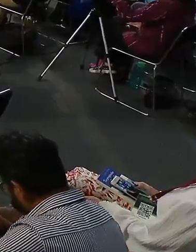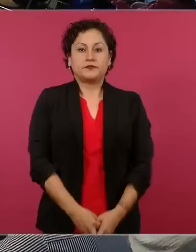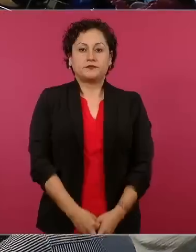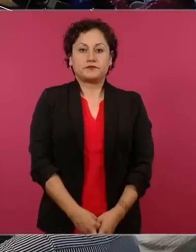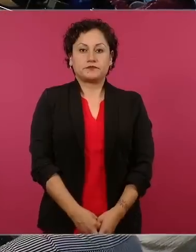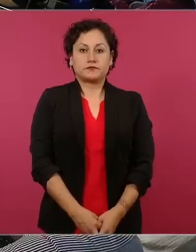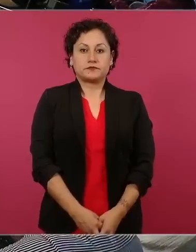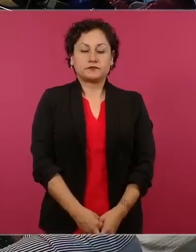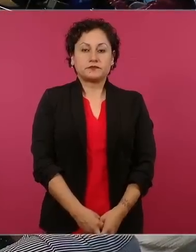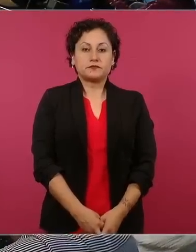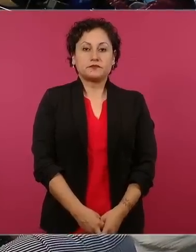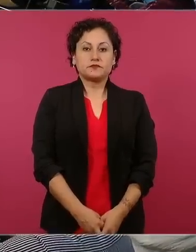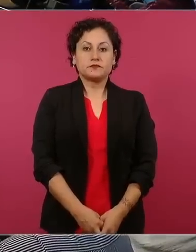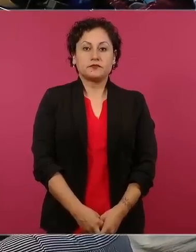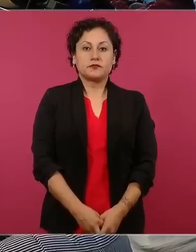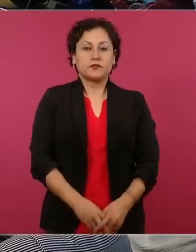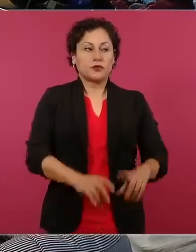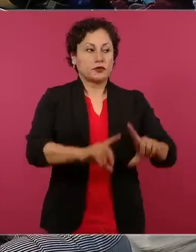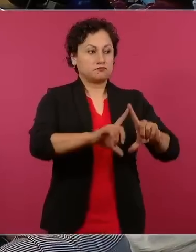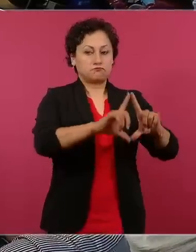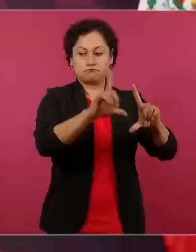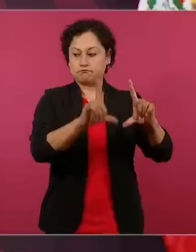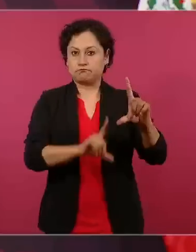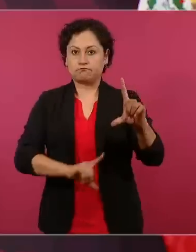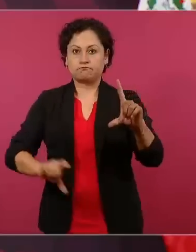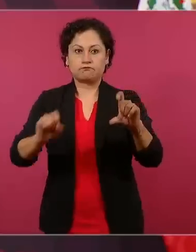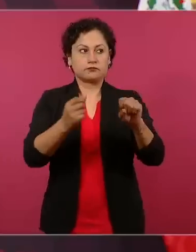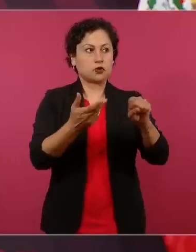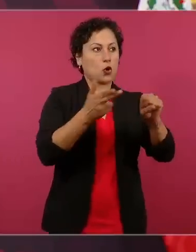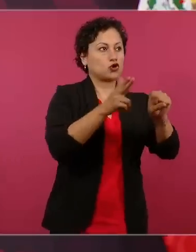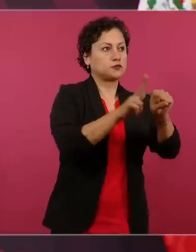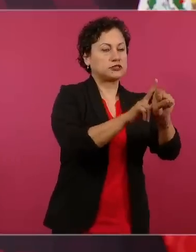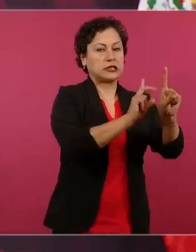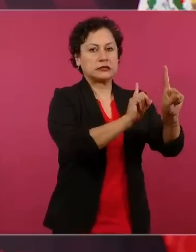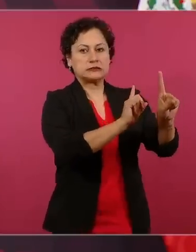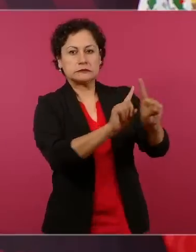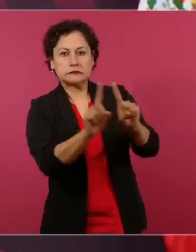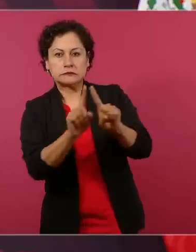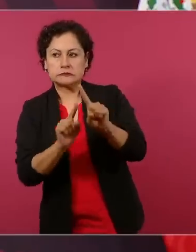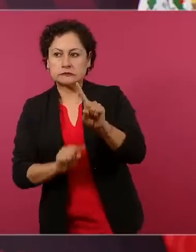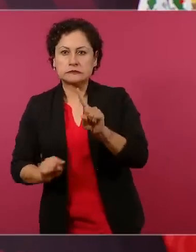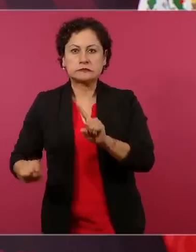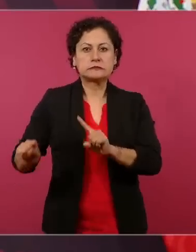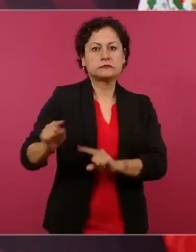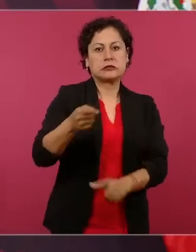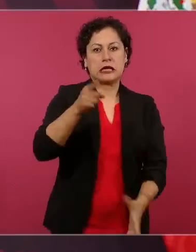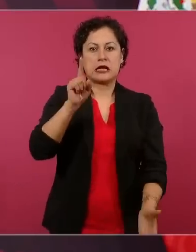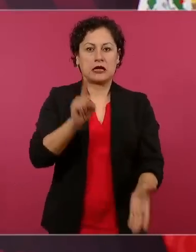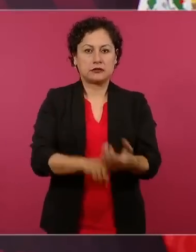hospitales, en todos hay médicos, hay especialistas, en todos hay medicamentos.